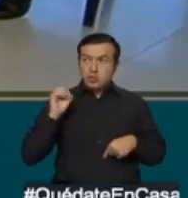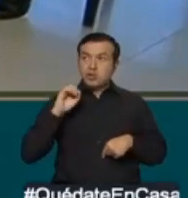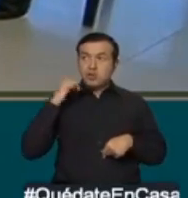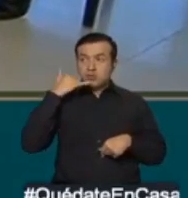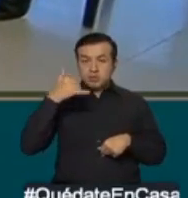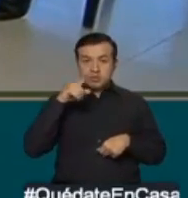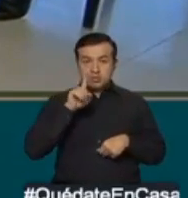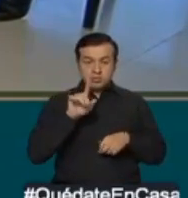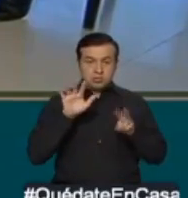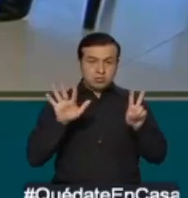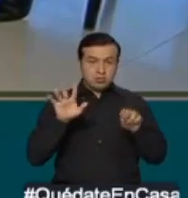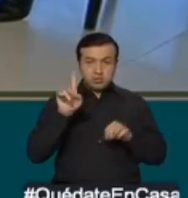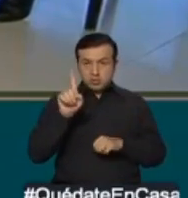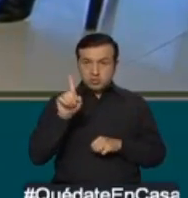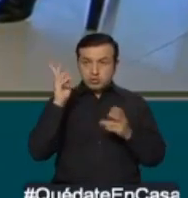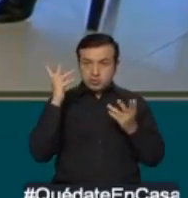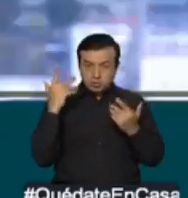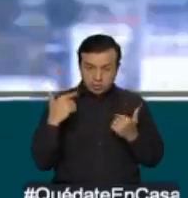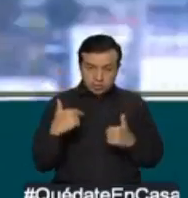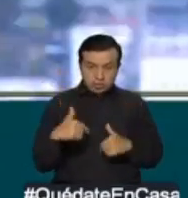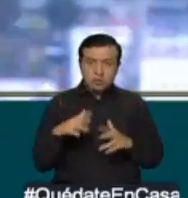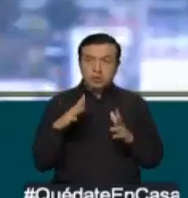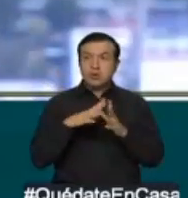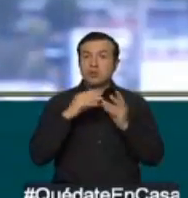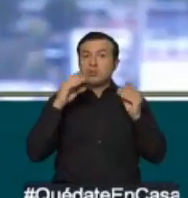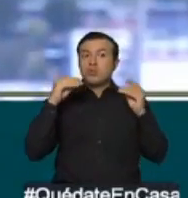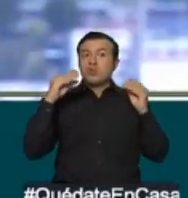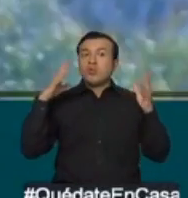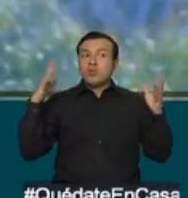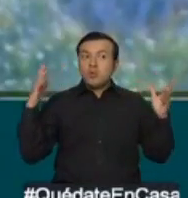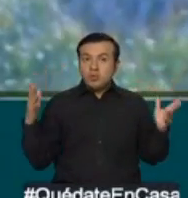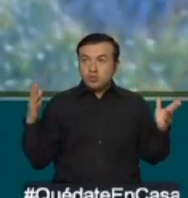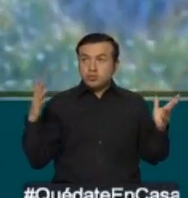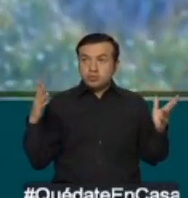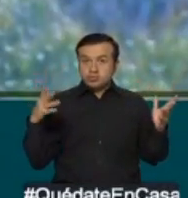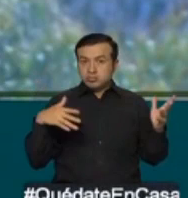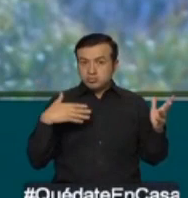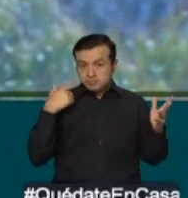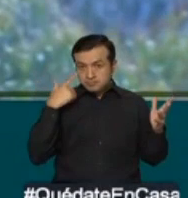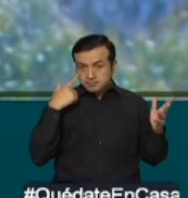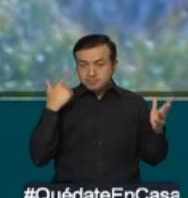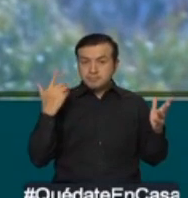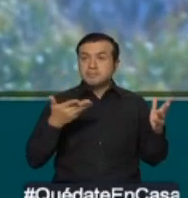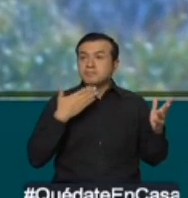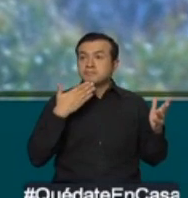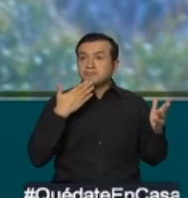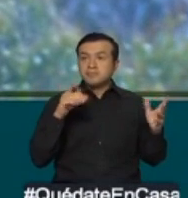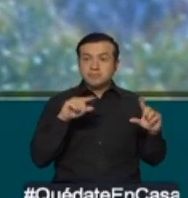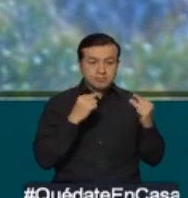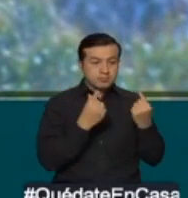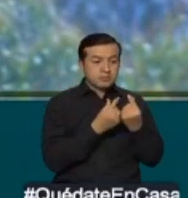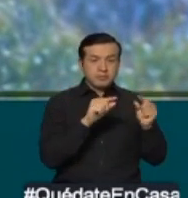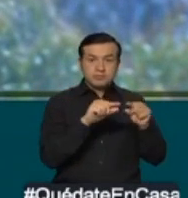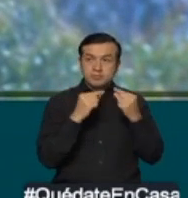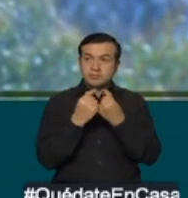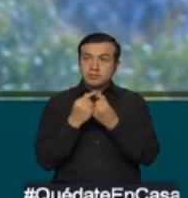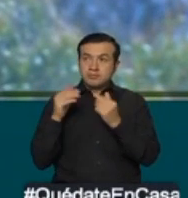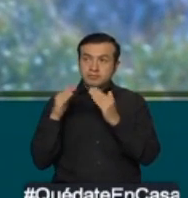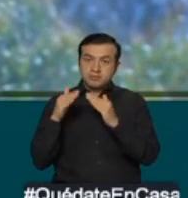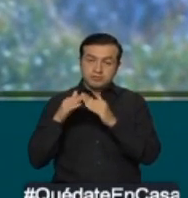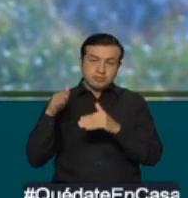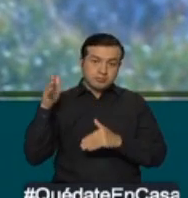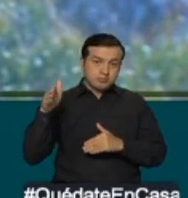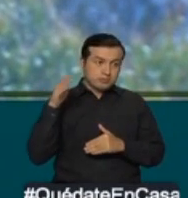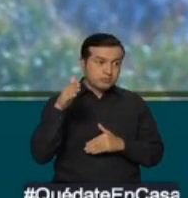al 1-7-1 ya superado por la demanda que tan útil resultaría y cuán factible es formar y golpear las